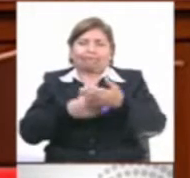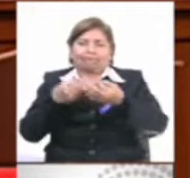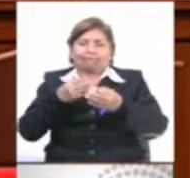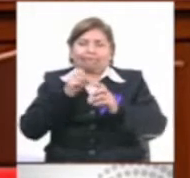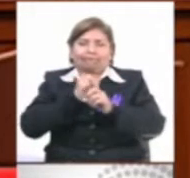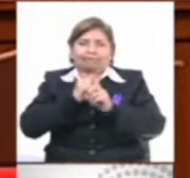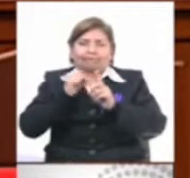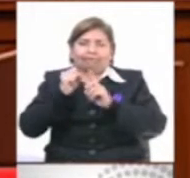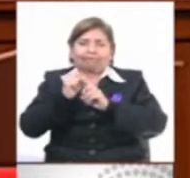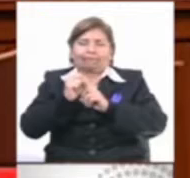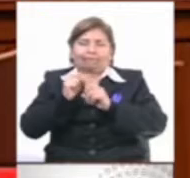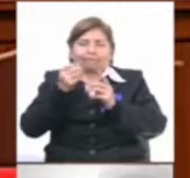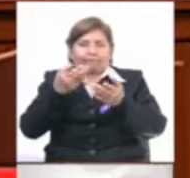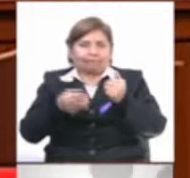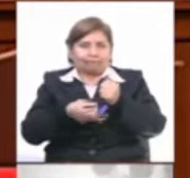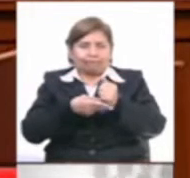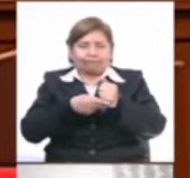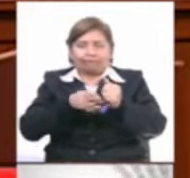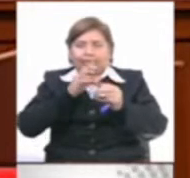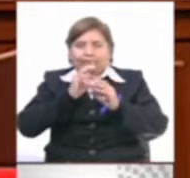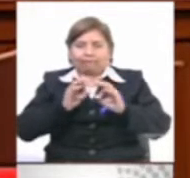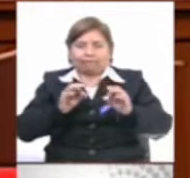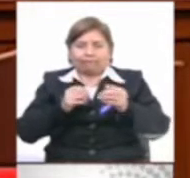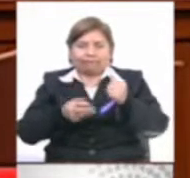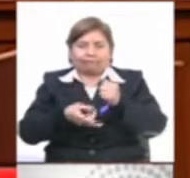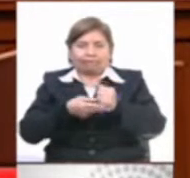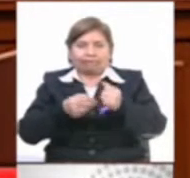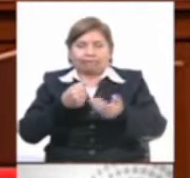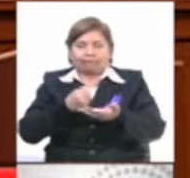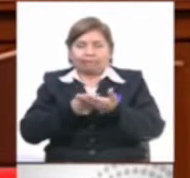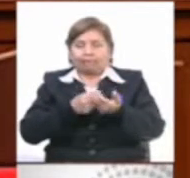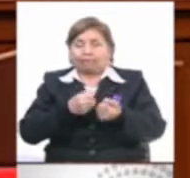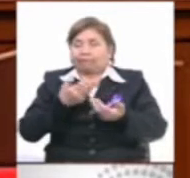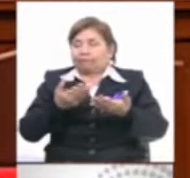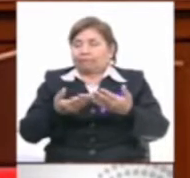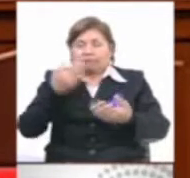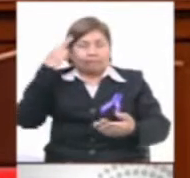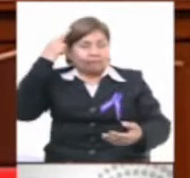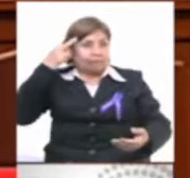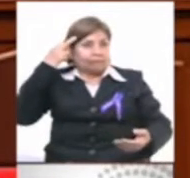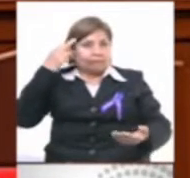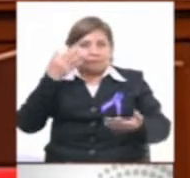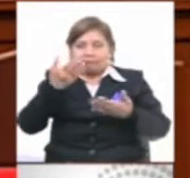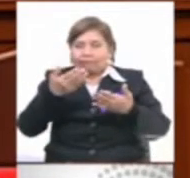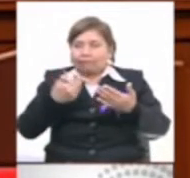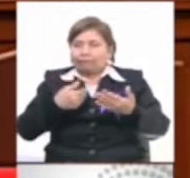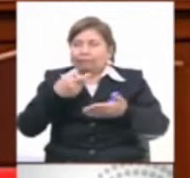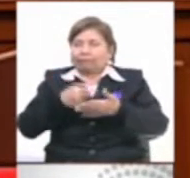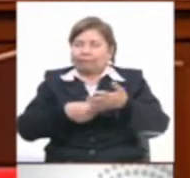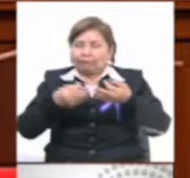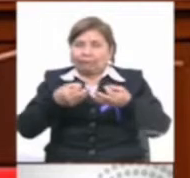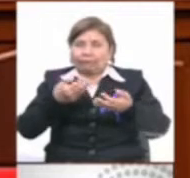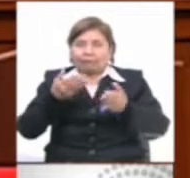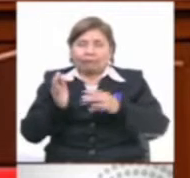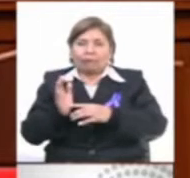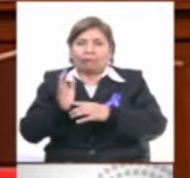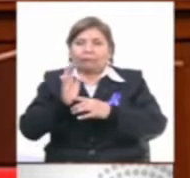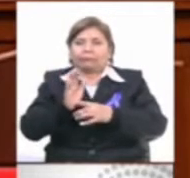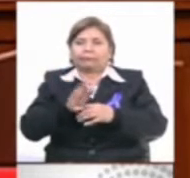social, garantía de su resiliencia y sostenibilidad. Por eso, este presupuesto se